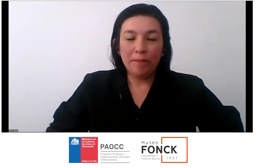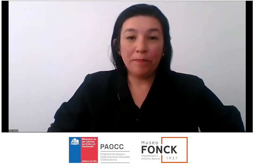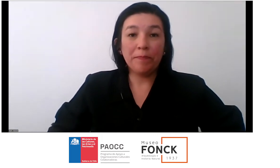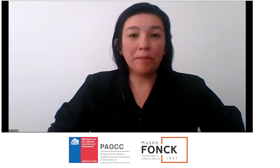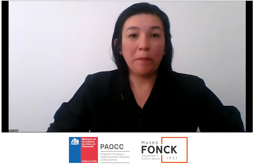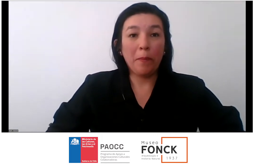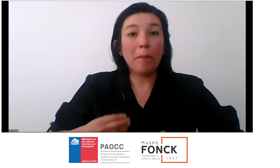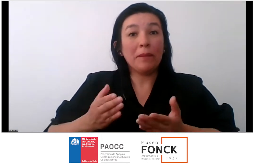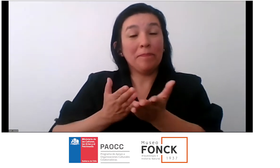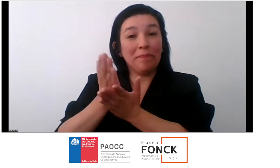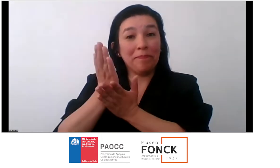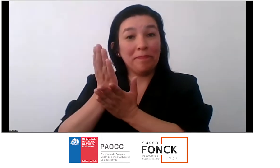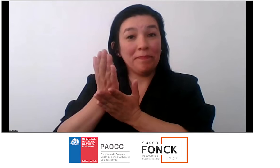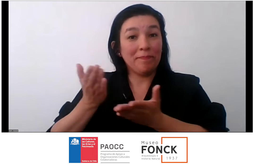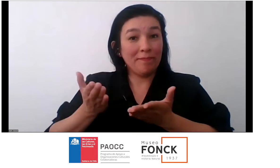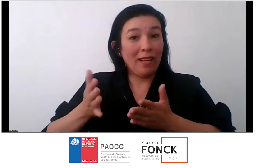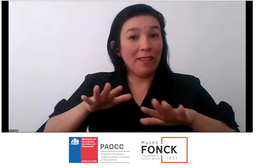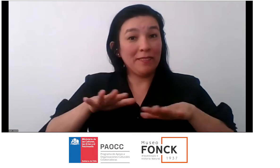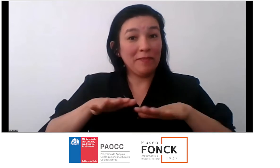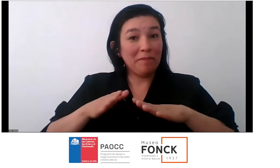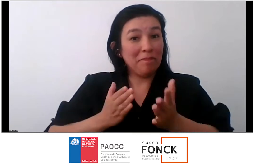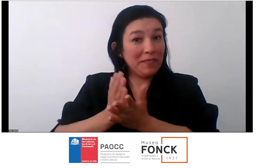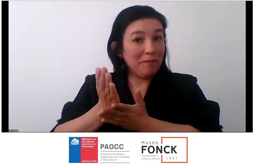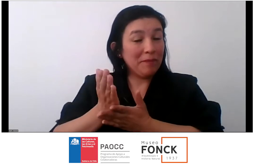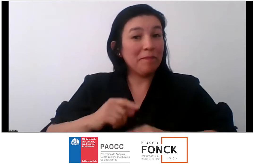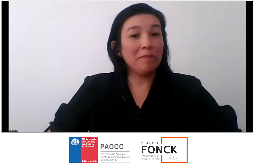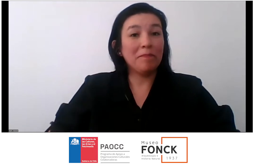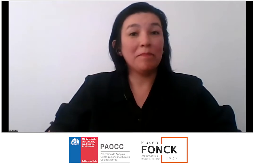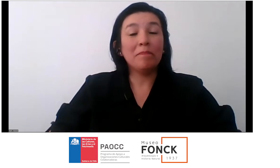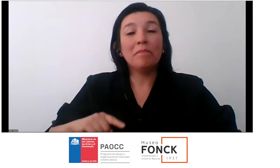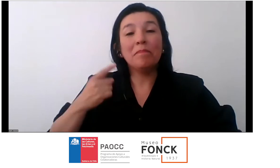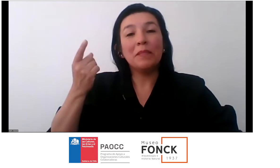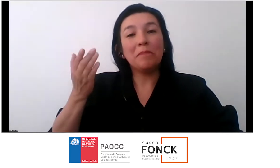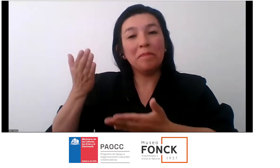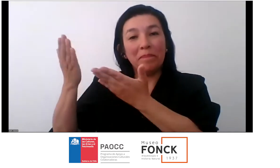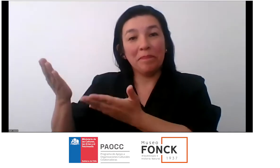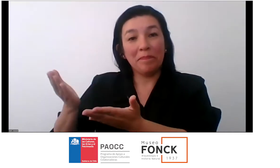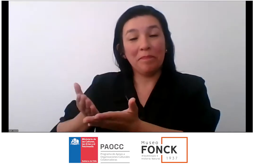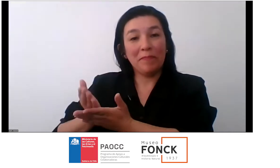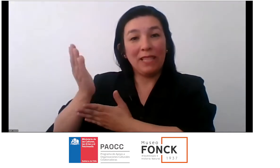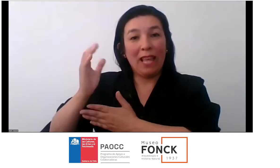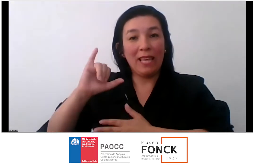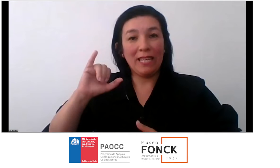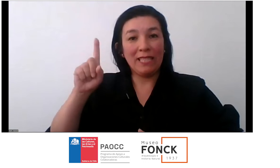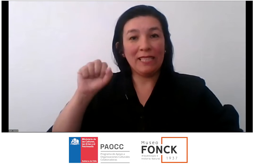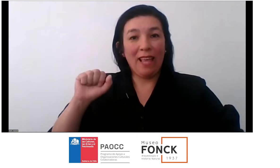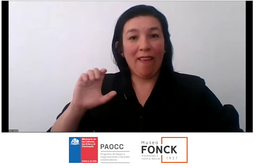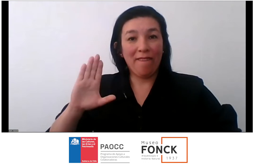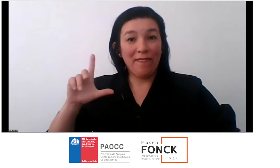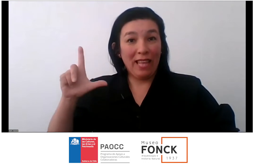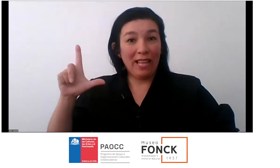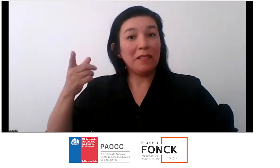Para comenzar esta actividad, le vamos a dar la palabra a Isabel para que se presente y